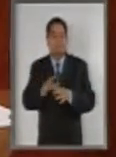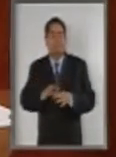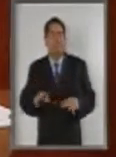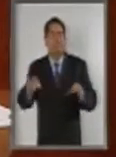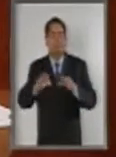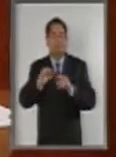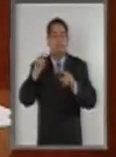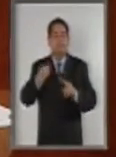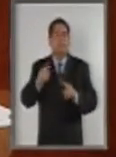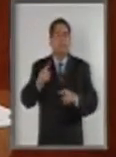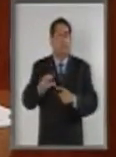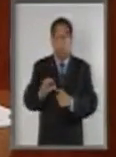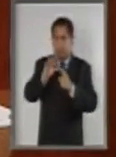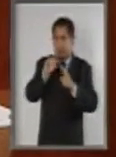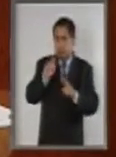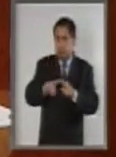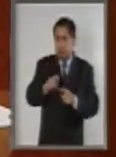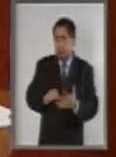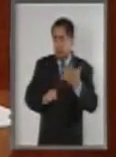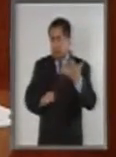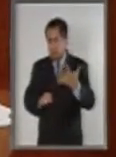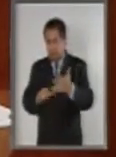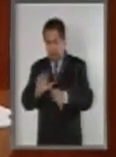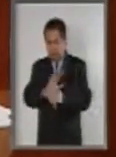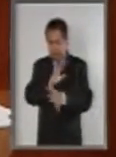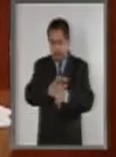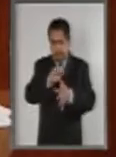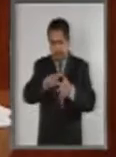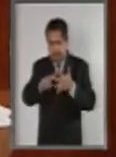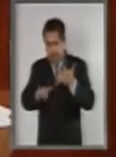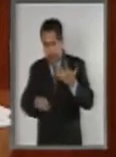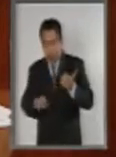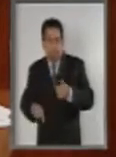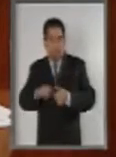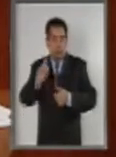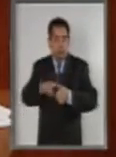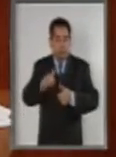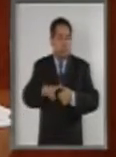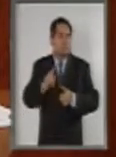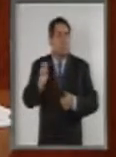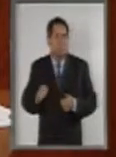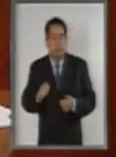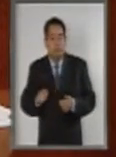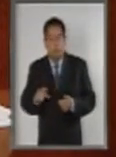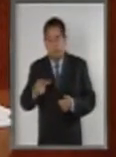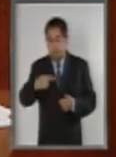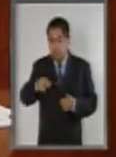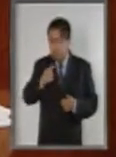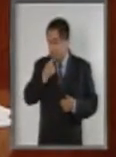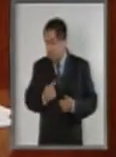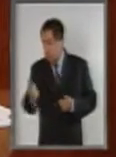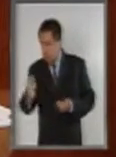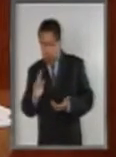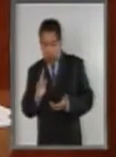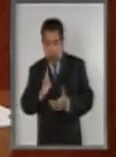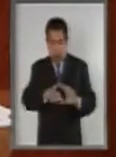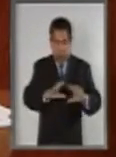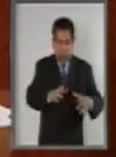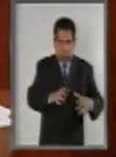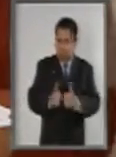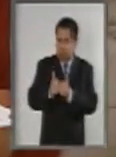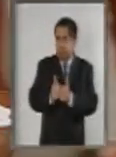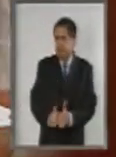principalmente, destaco, 5 modificaciones. Primera, se asegura que el ingreso y la permanencia al sistema educativo se